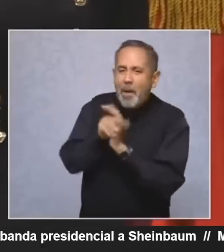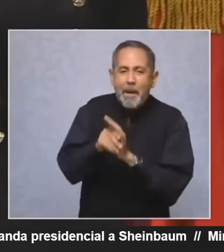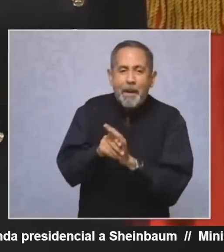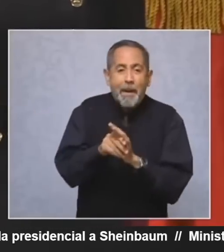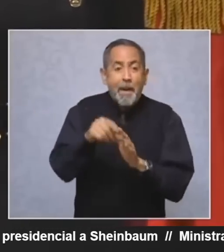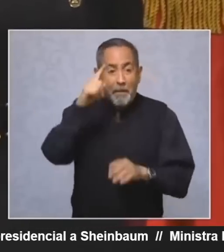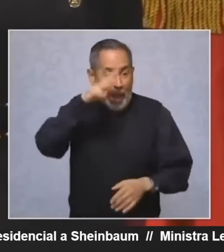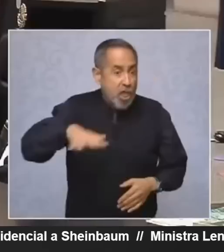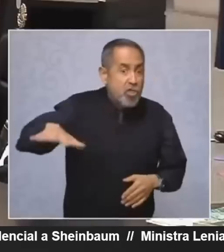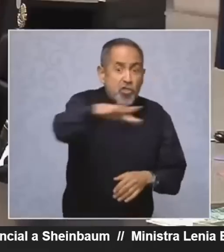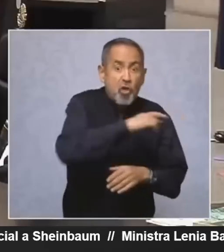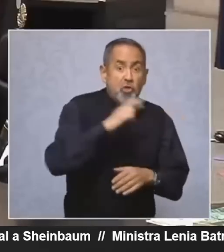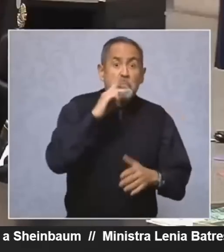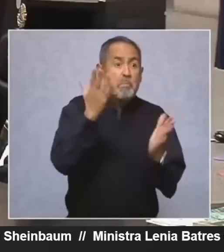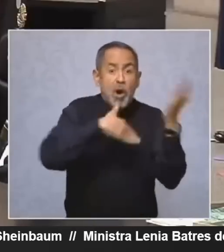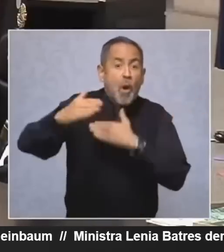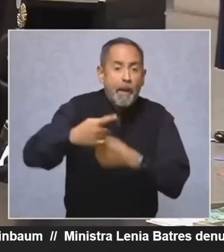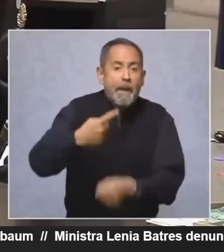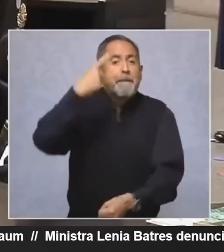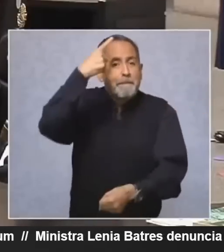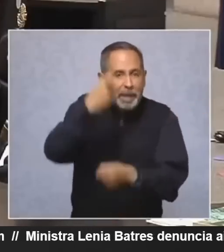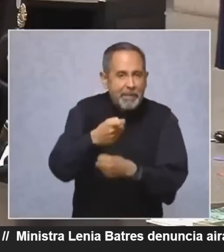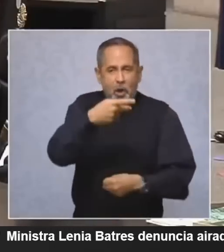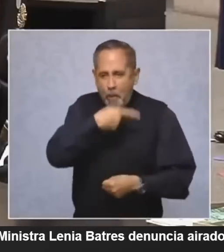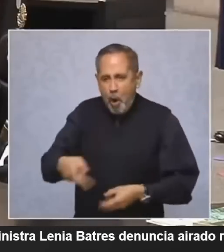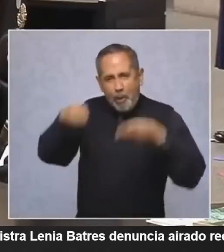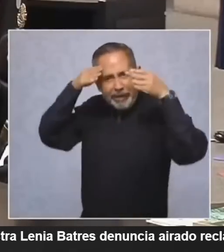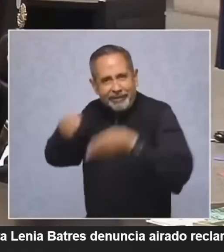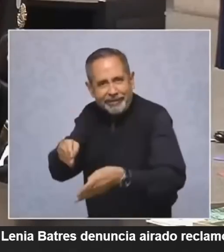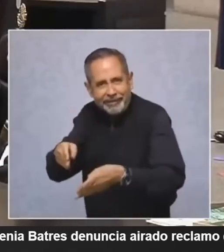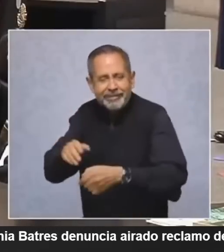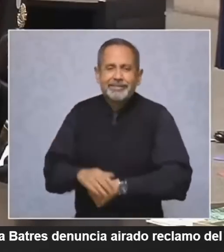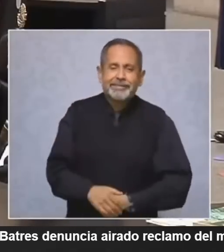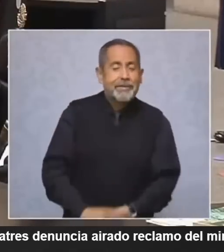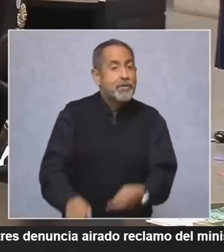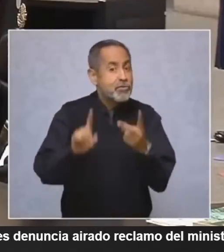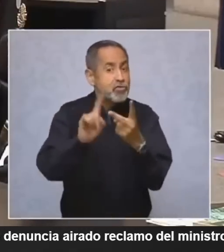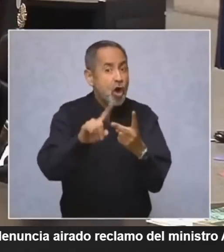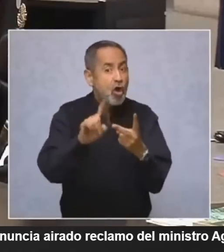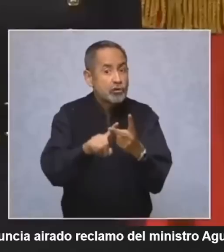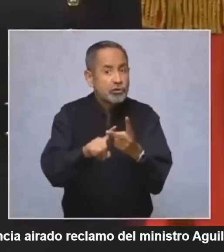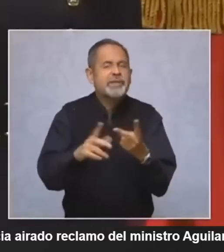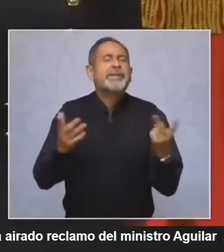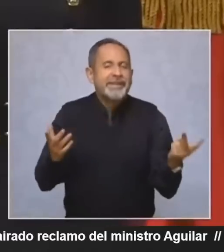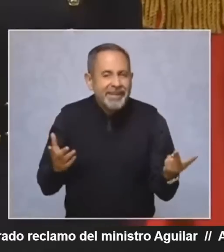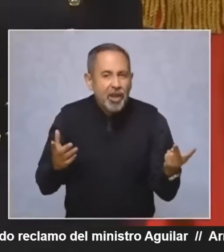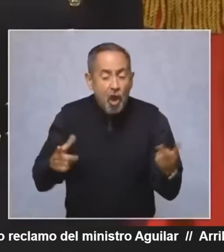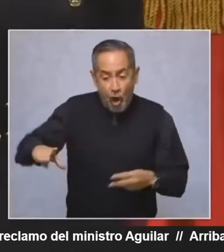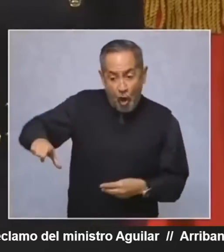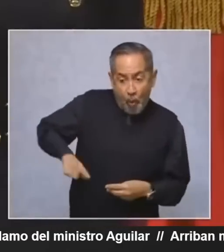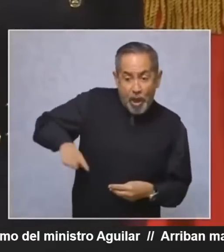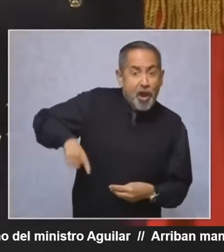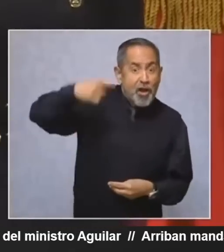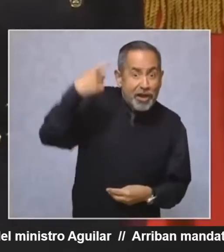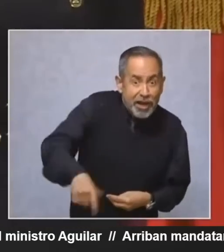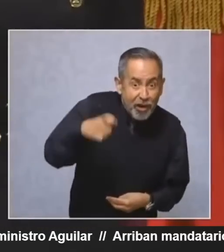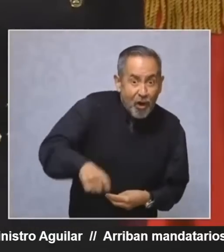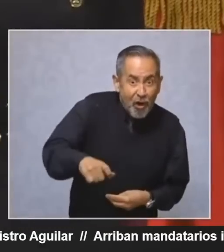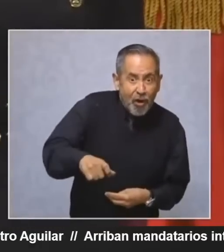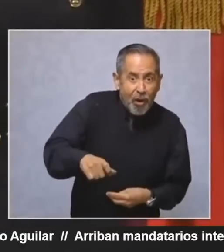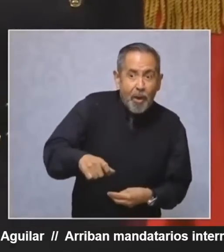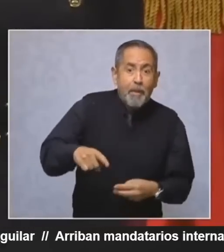primero los pobres. 2. No puede haber gobierno rico con pueblo